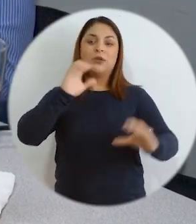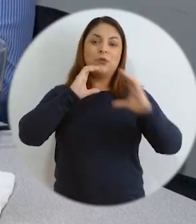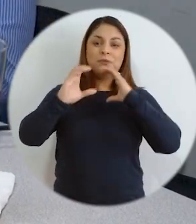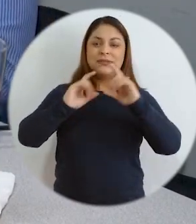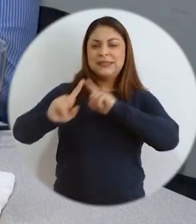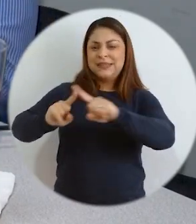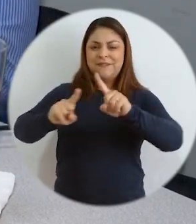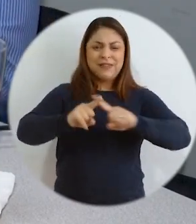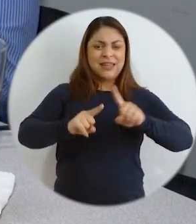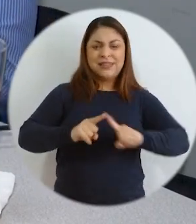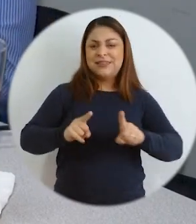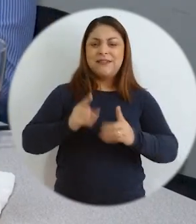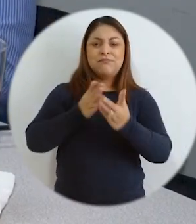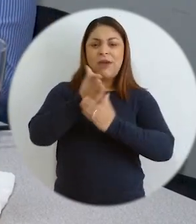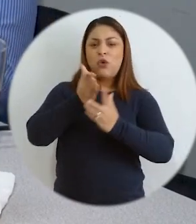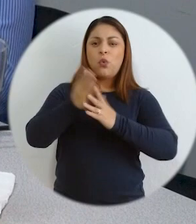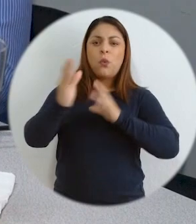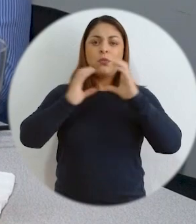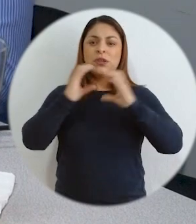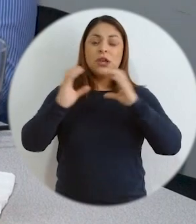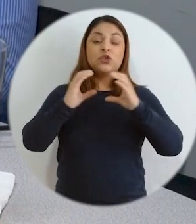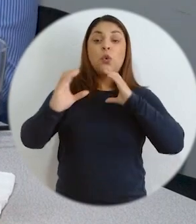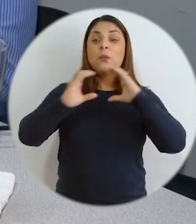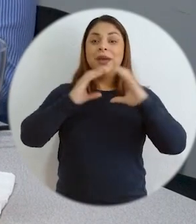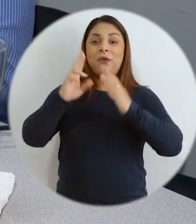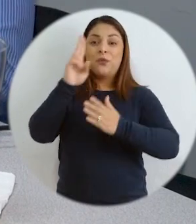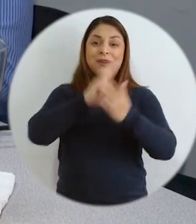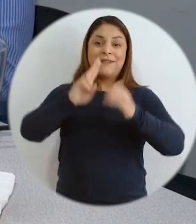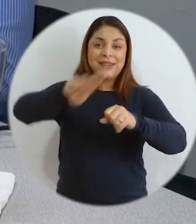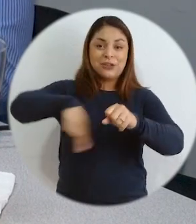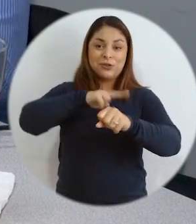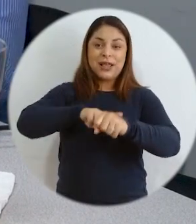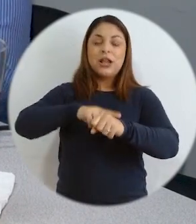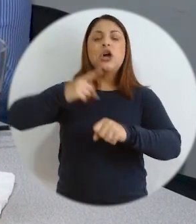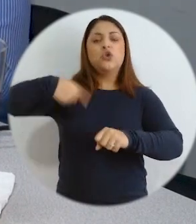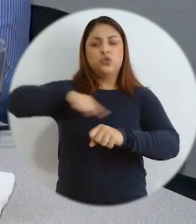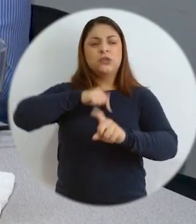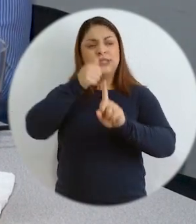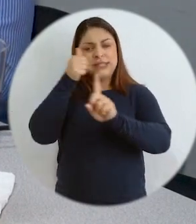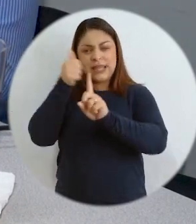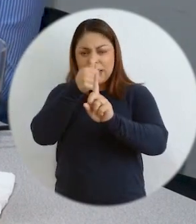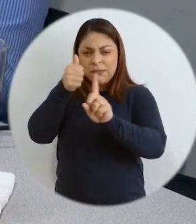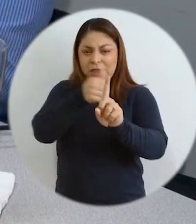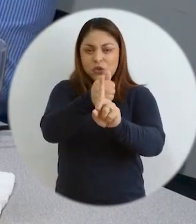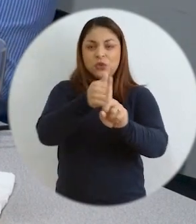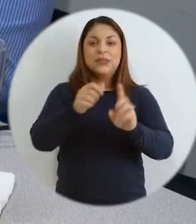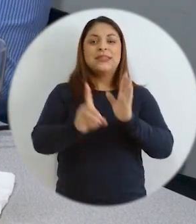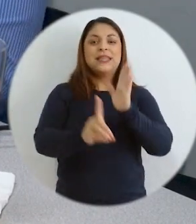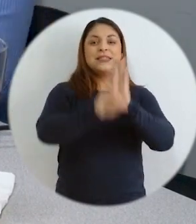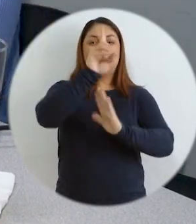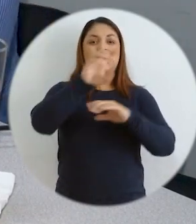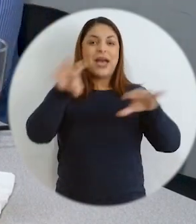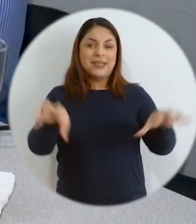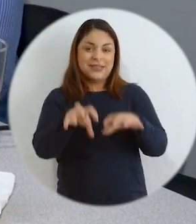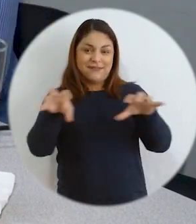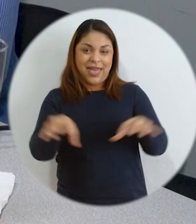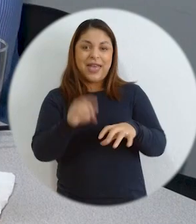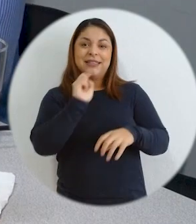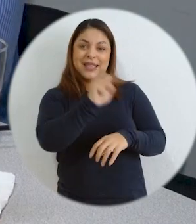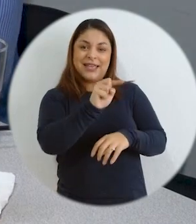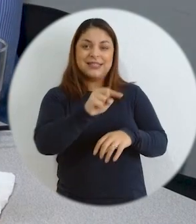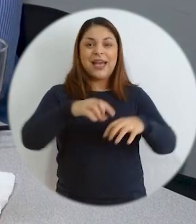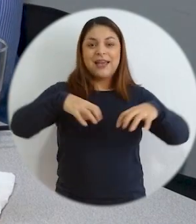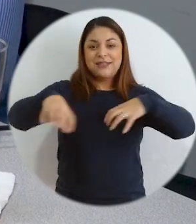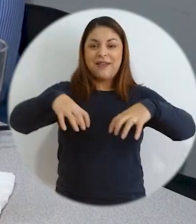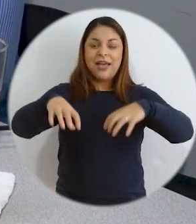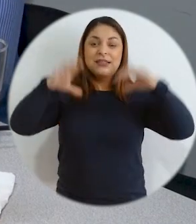Una Comunica y nuestros distintos canales de comunicación de la Oficina de Comunicación de la Universidad Nacional, daremos seguimiento al desarrollo de